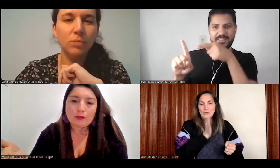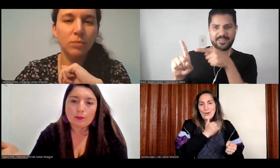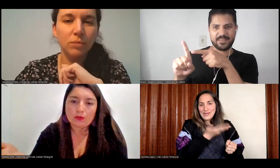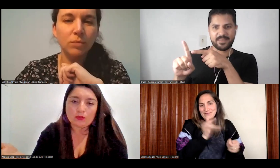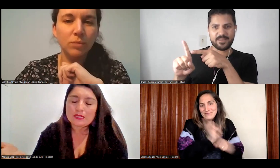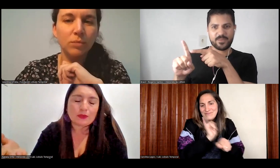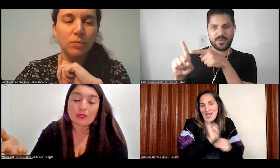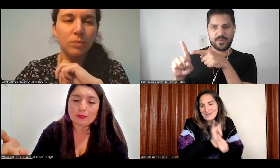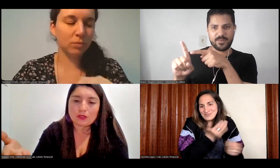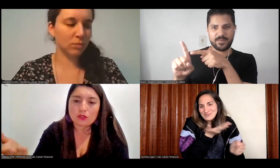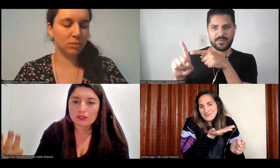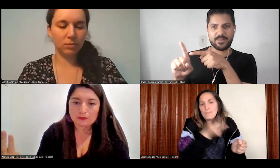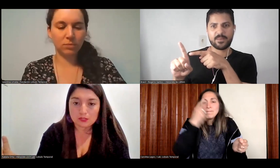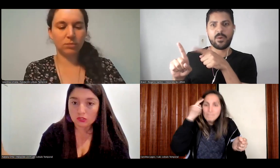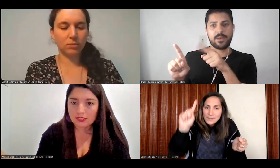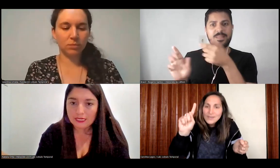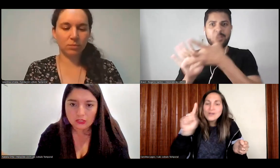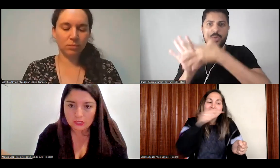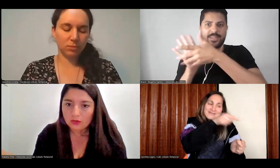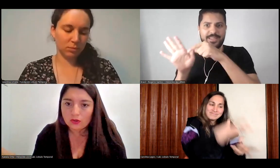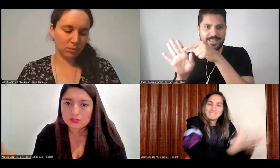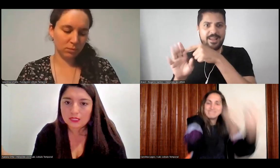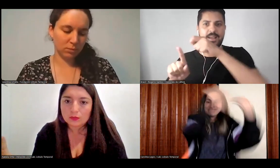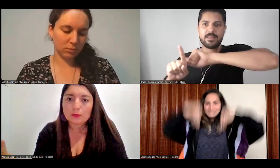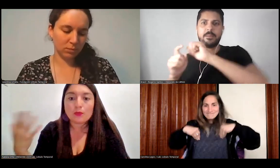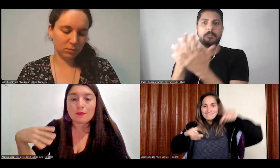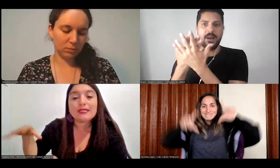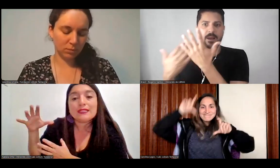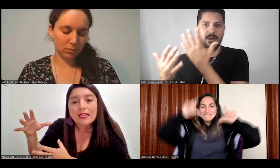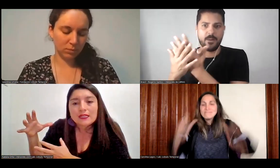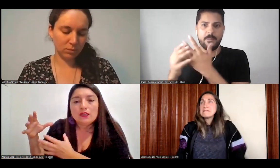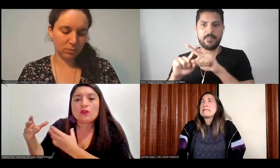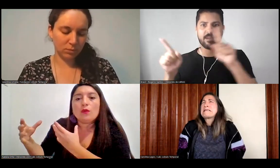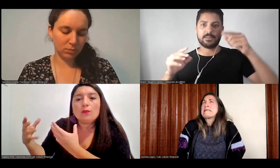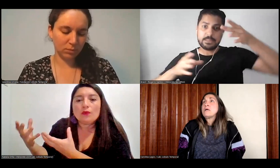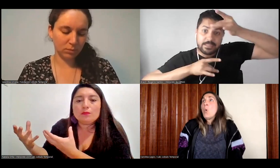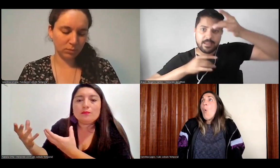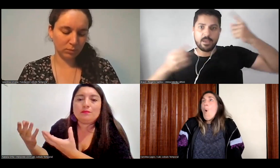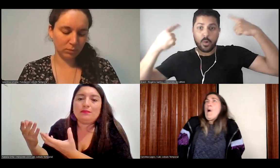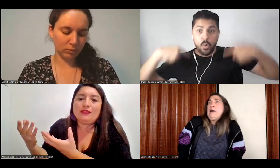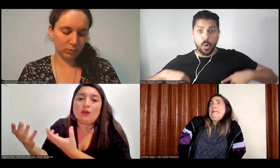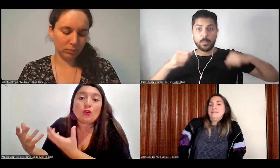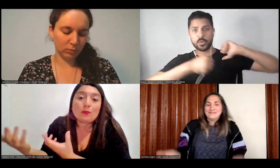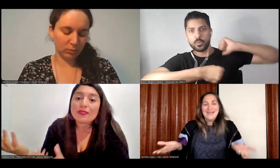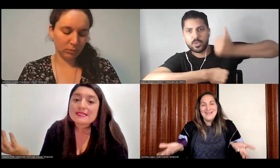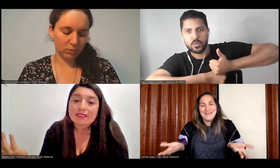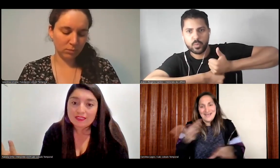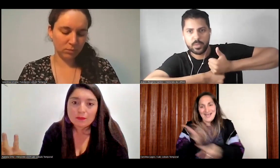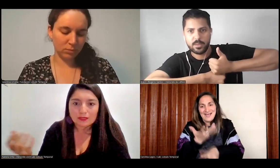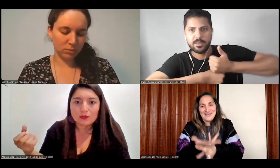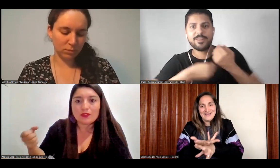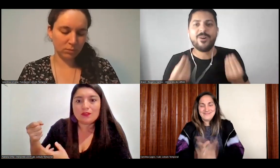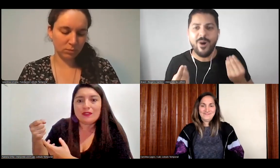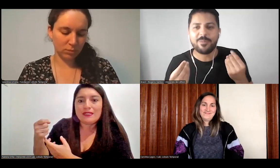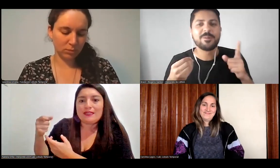o sea, el plátano no tiene expresión, no tiene cara, no tiene ojos, ¿cierto? Pero puedo imaginar cómo, o lo que puede sentir